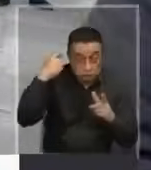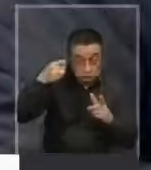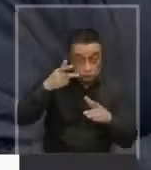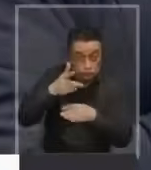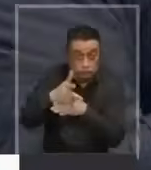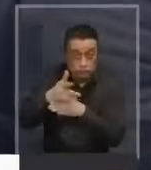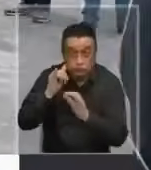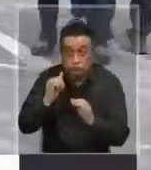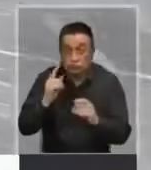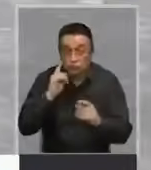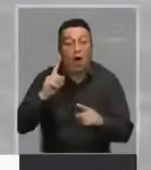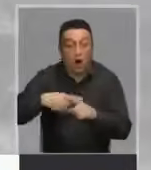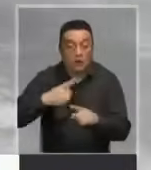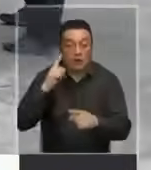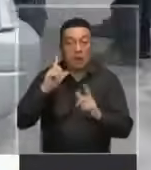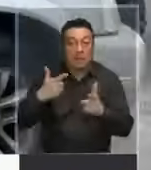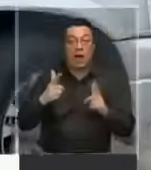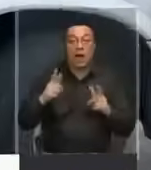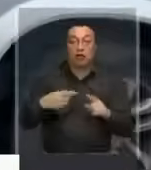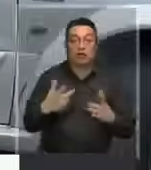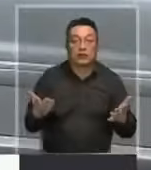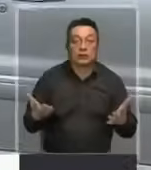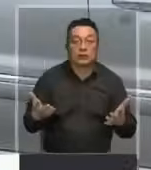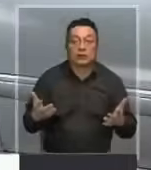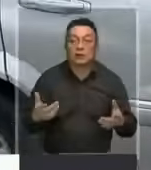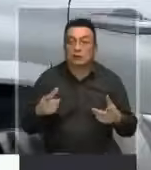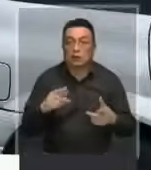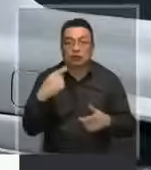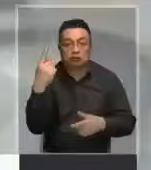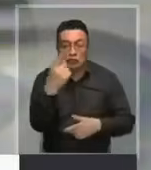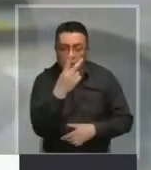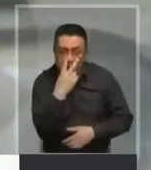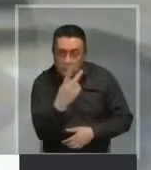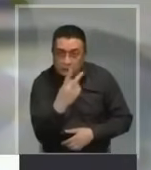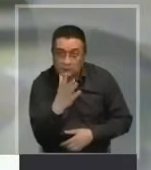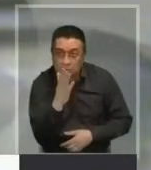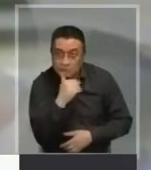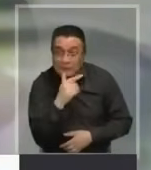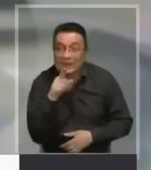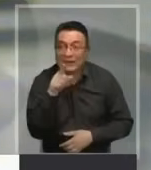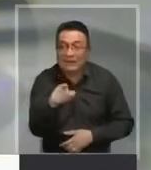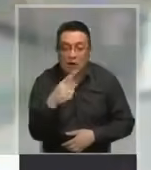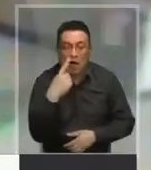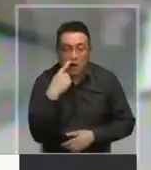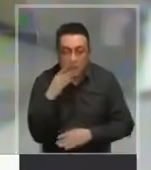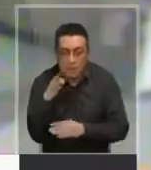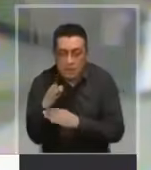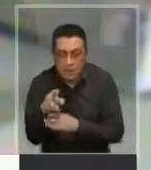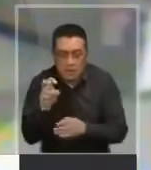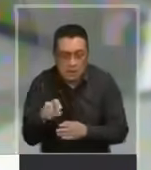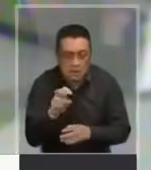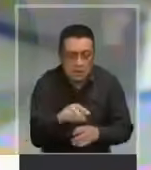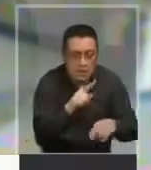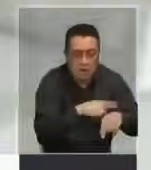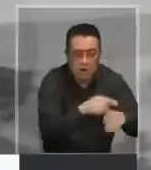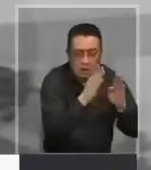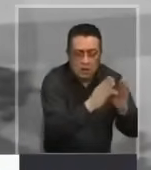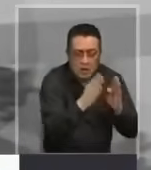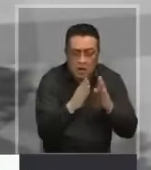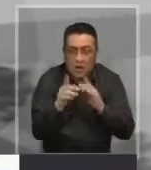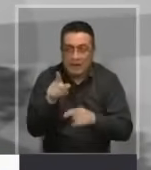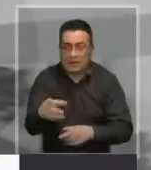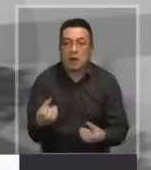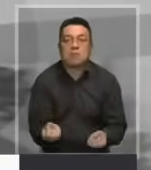otro ruido. Mira, y otro más. Lo que nadie había visto hasta ahora es el recorrido detallado y cronológico del autor del